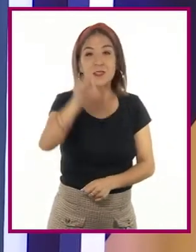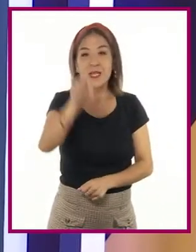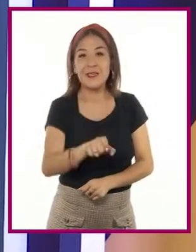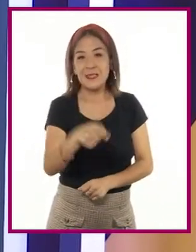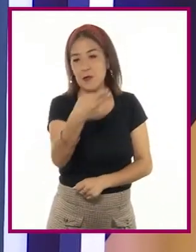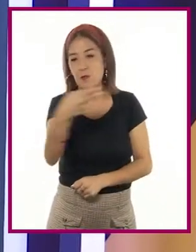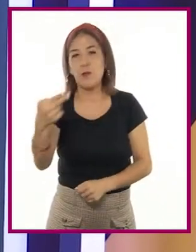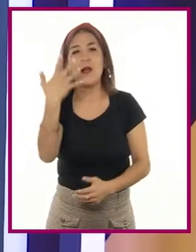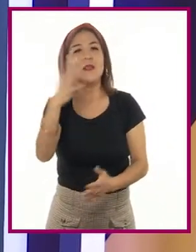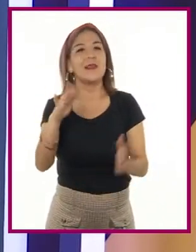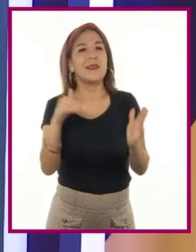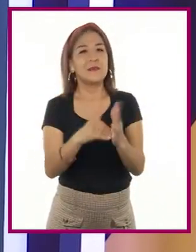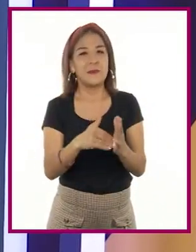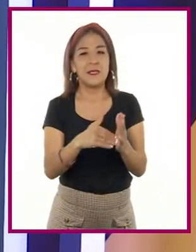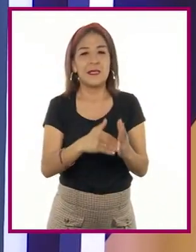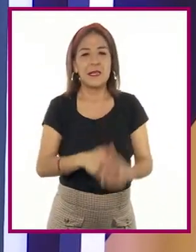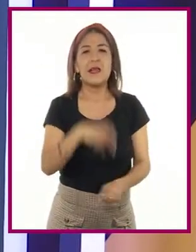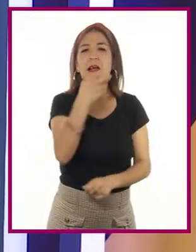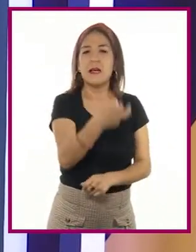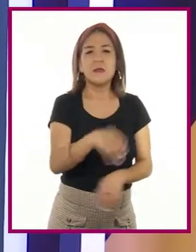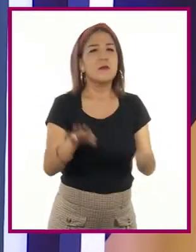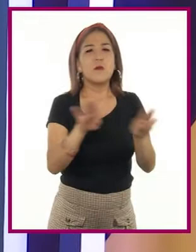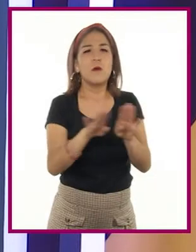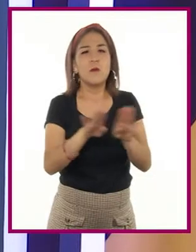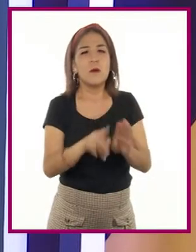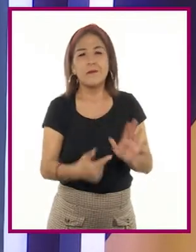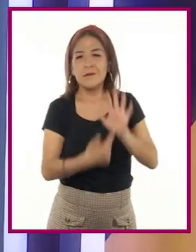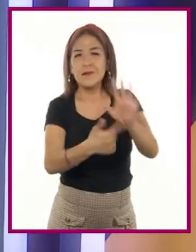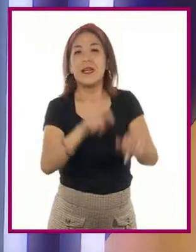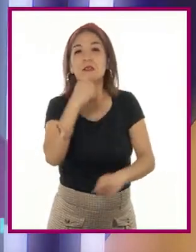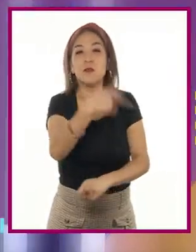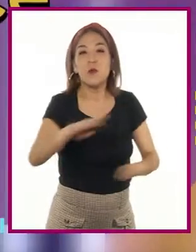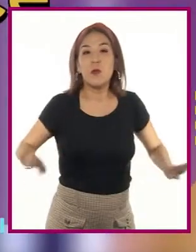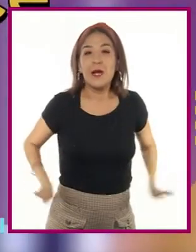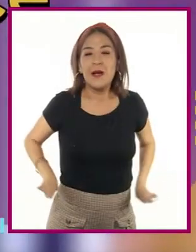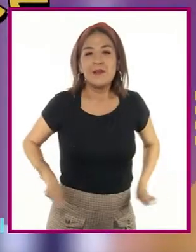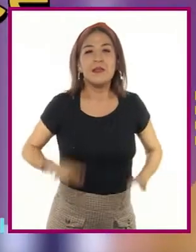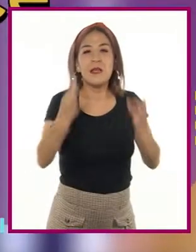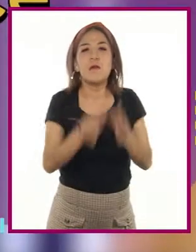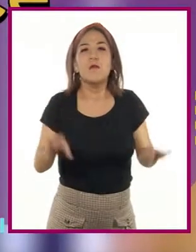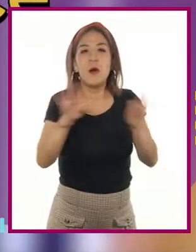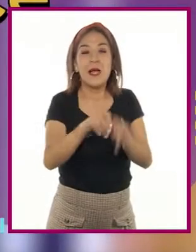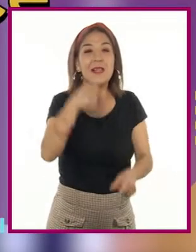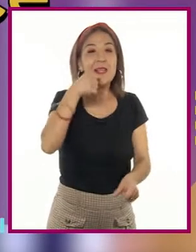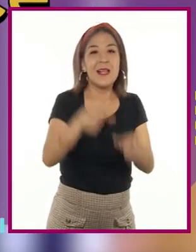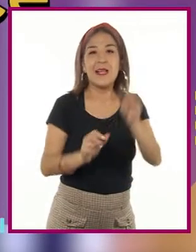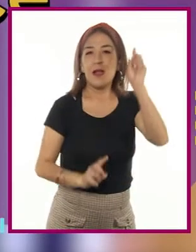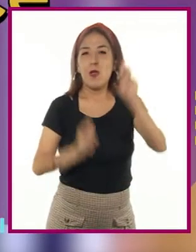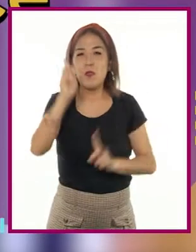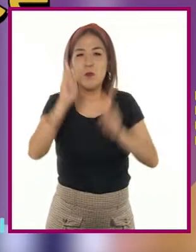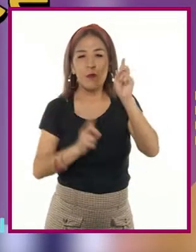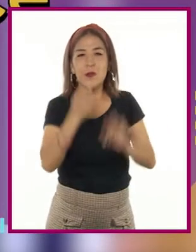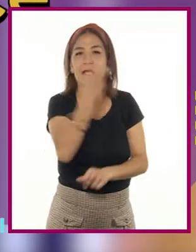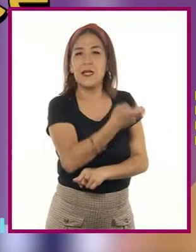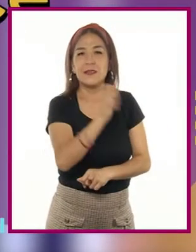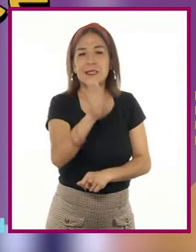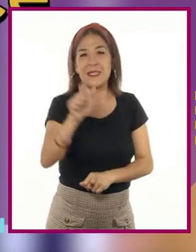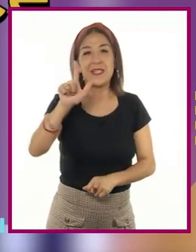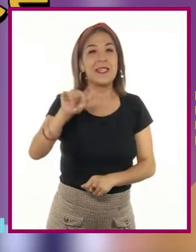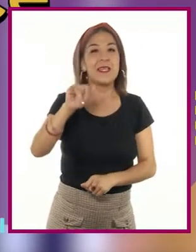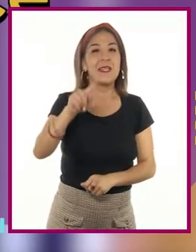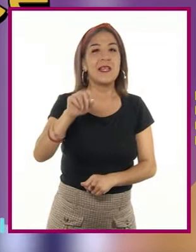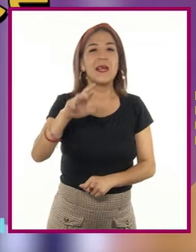a 10.000 esto resalta la característica principal de una incógnita que es una literal